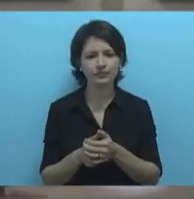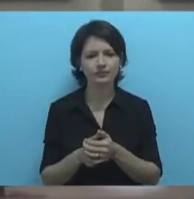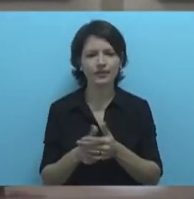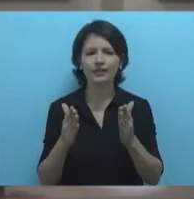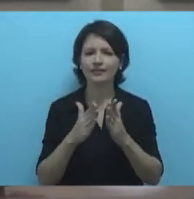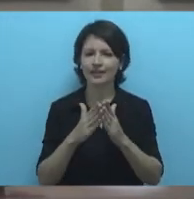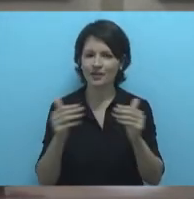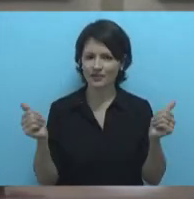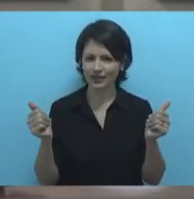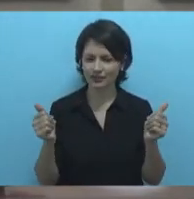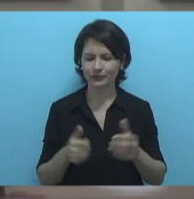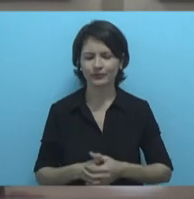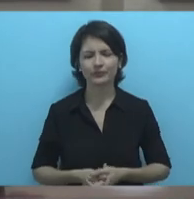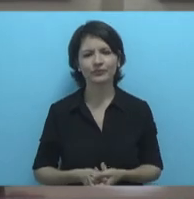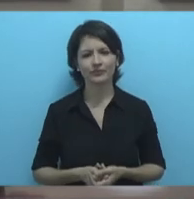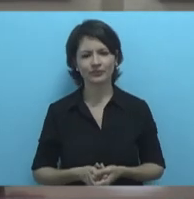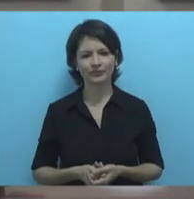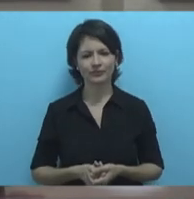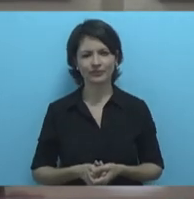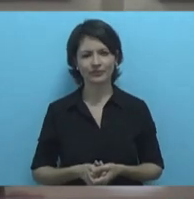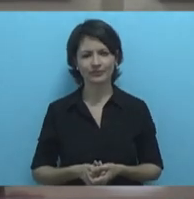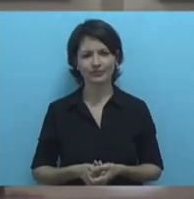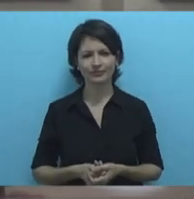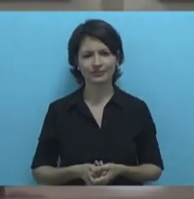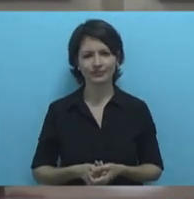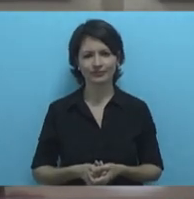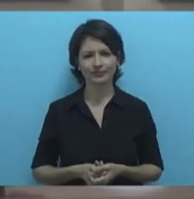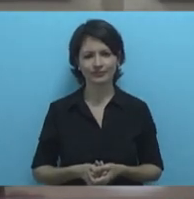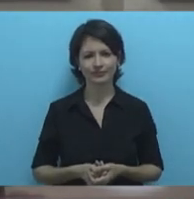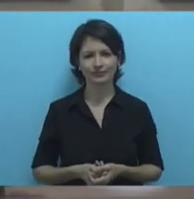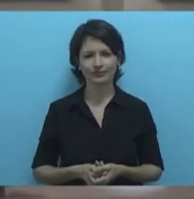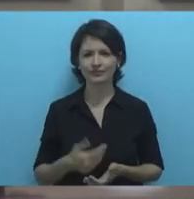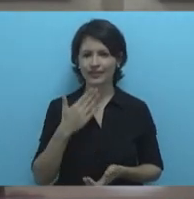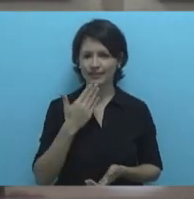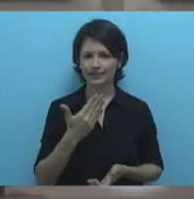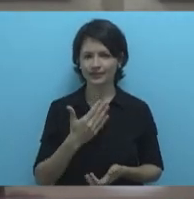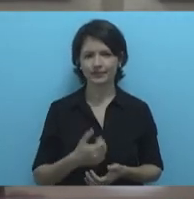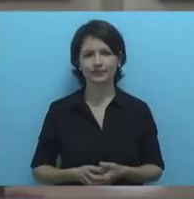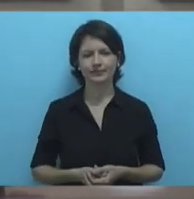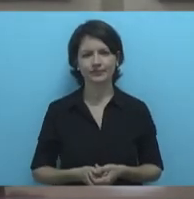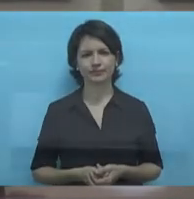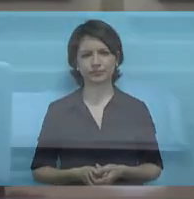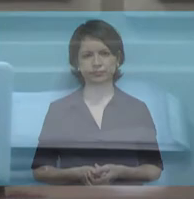así que no siendo para más damos por levantada la sesión muchísimas gracias